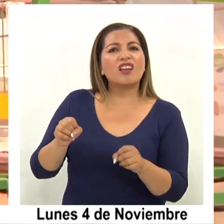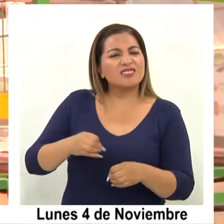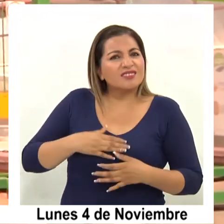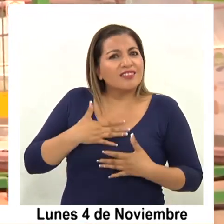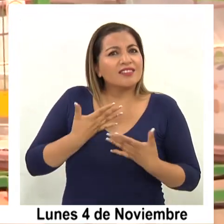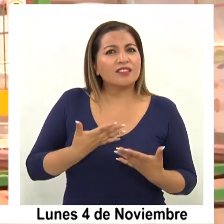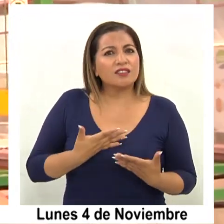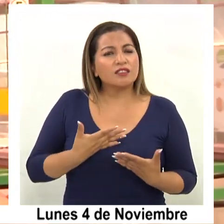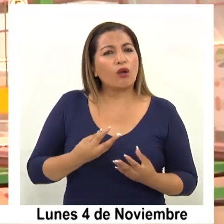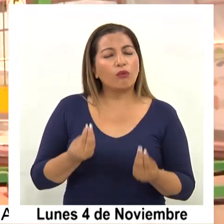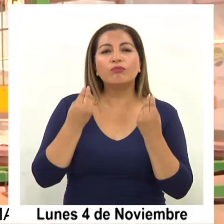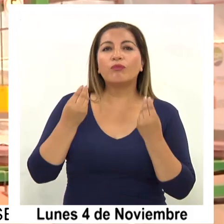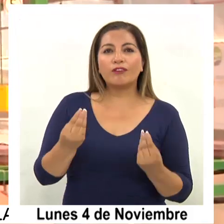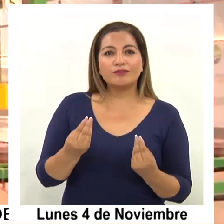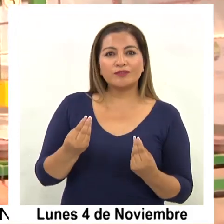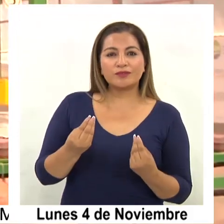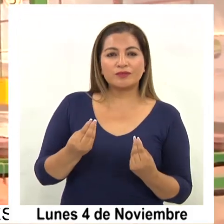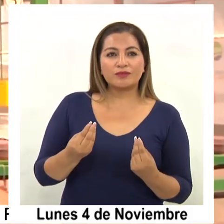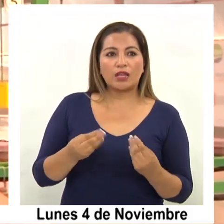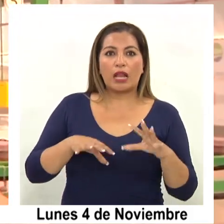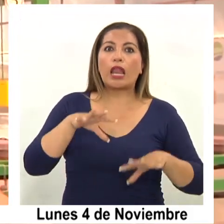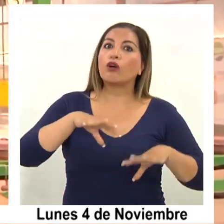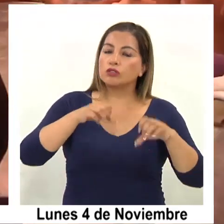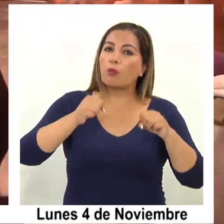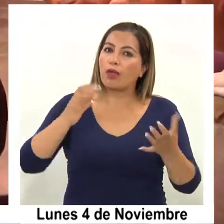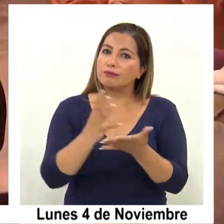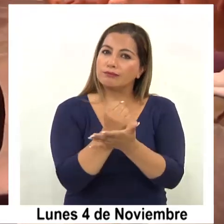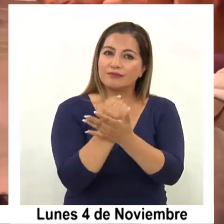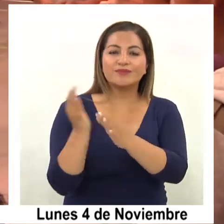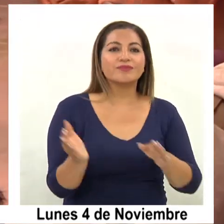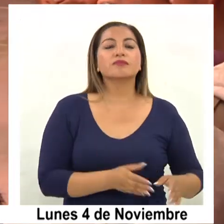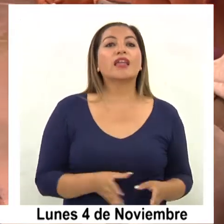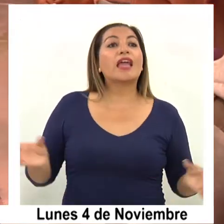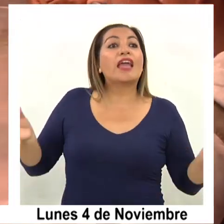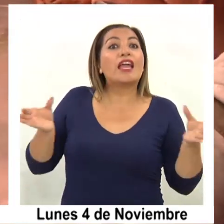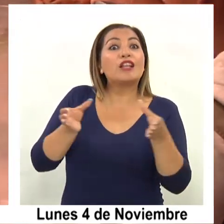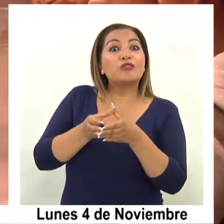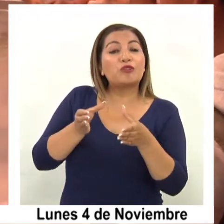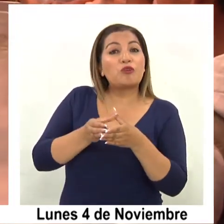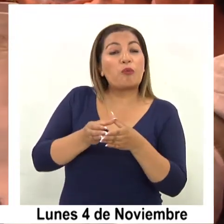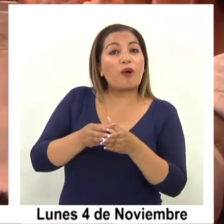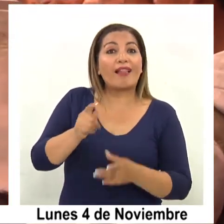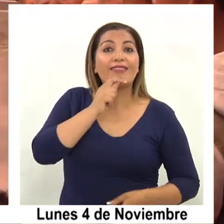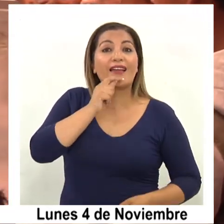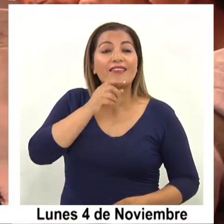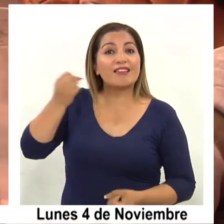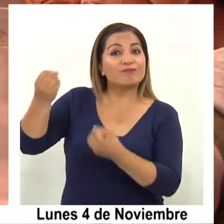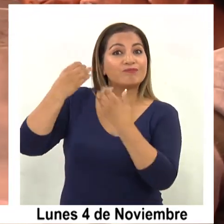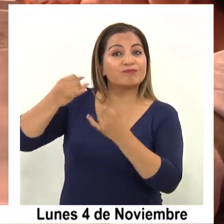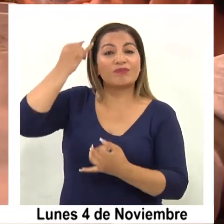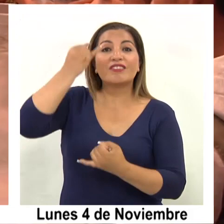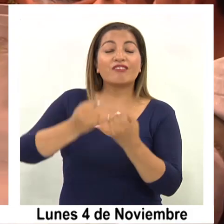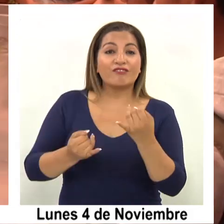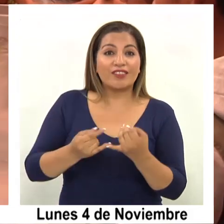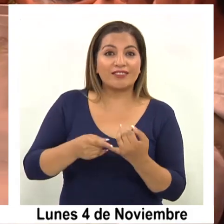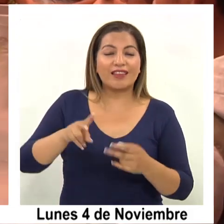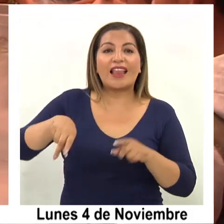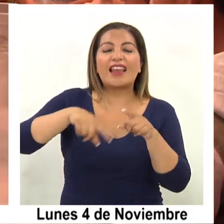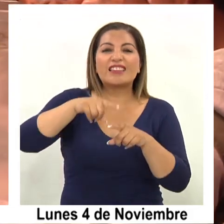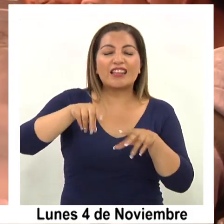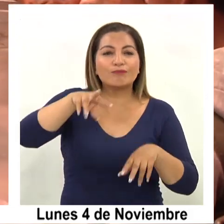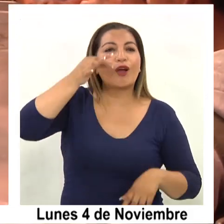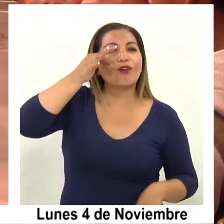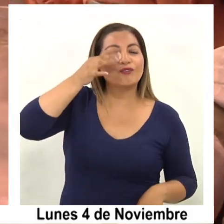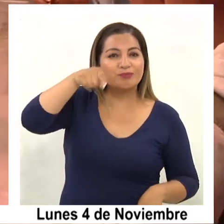sensación súper agradable de que las cosas se pueden lograr. El grupo que terminó su capacitación con esta salida a terreno